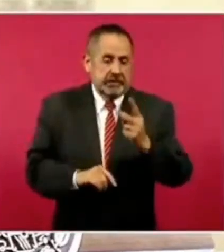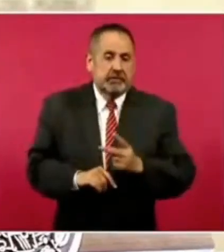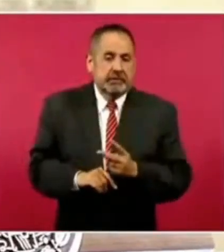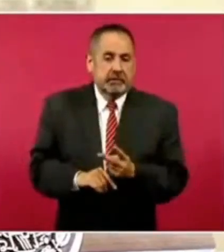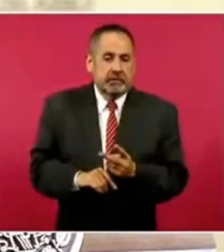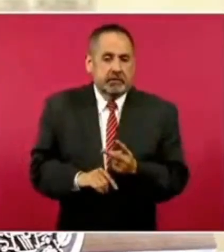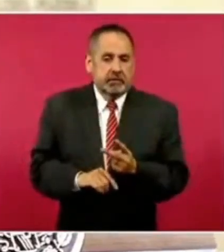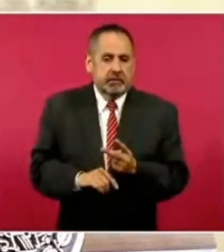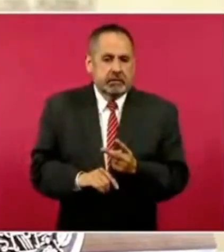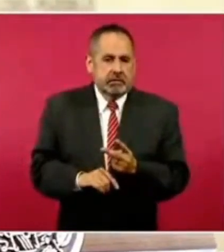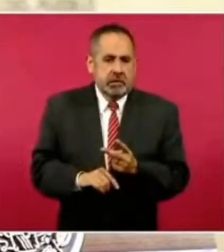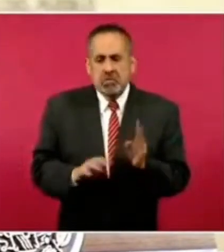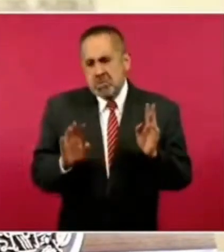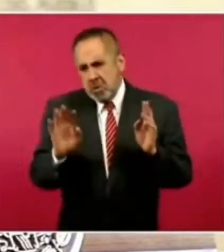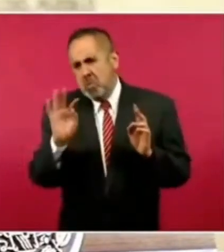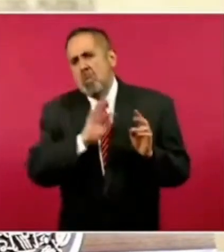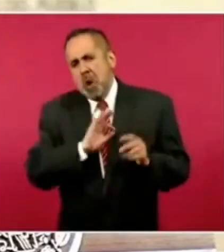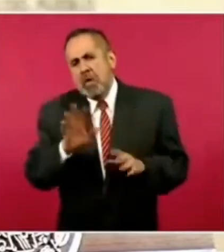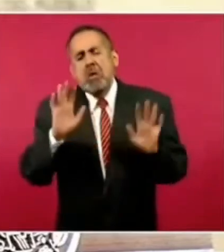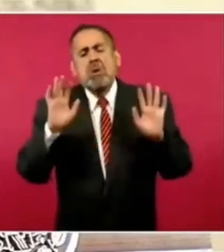que no debe de descartarse.